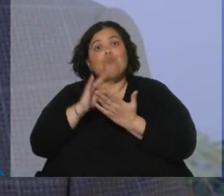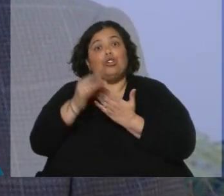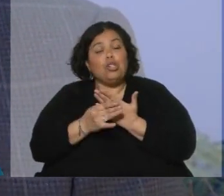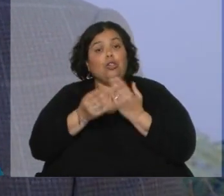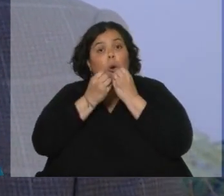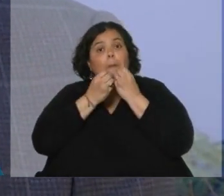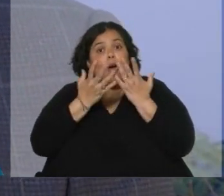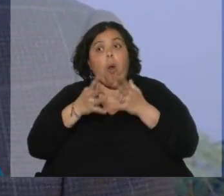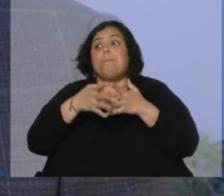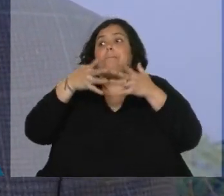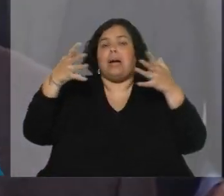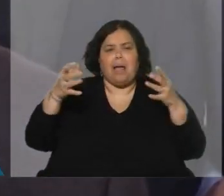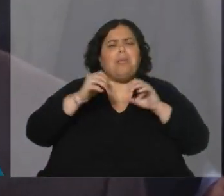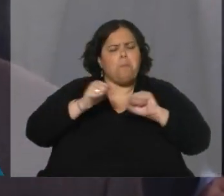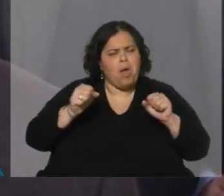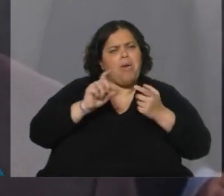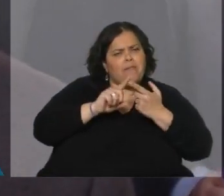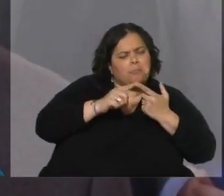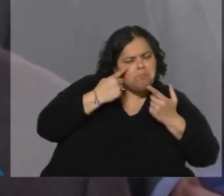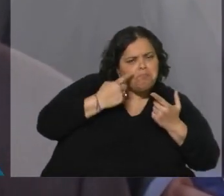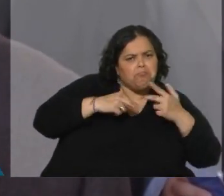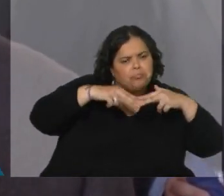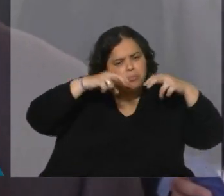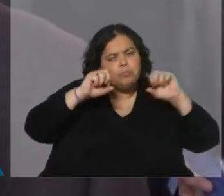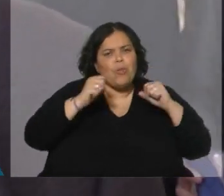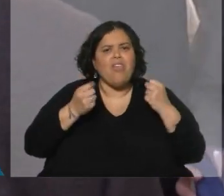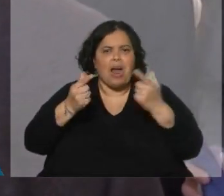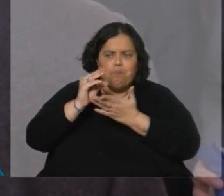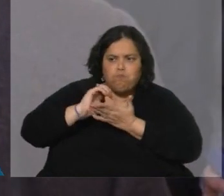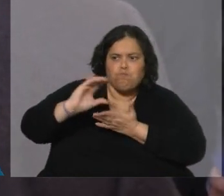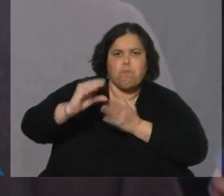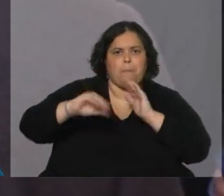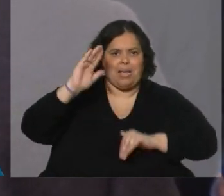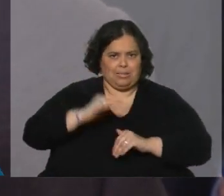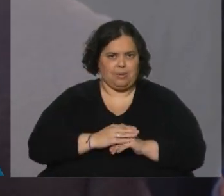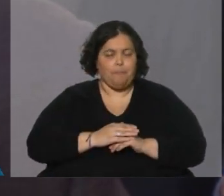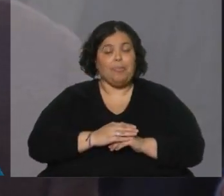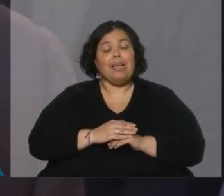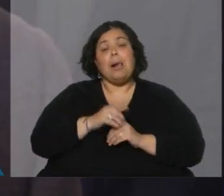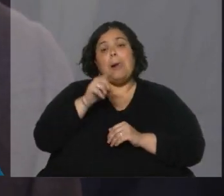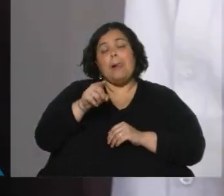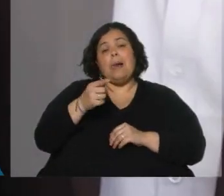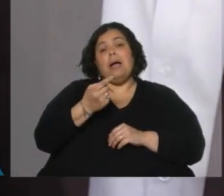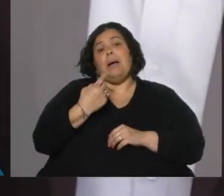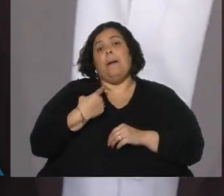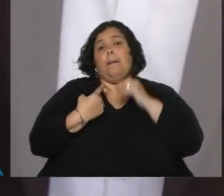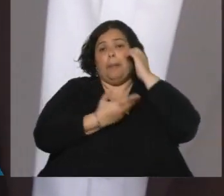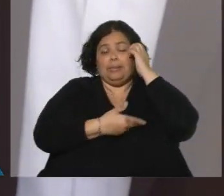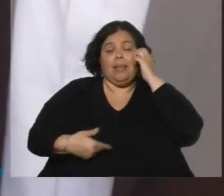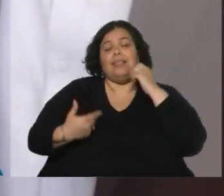la forma de alcanzar montos mayores también el presidente del Instituto Nacional de colonización doctor Julio Cardozo